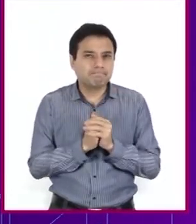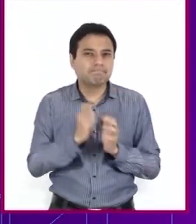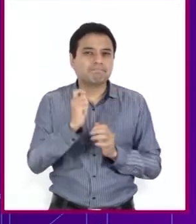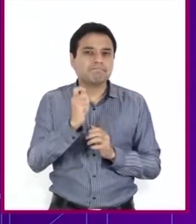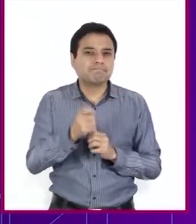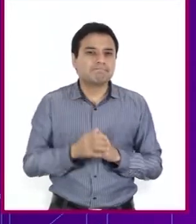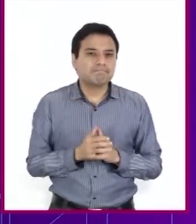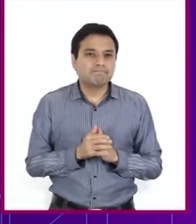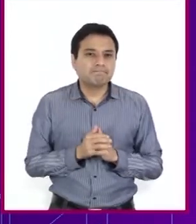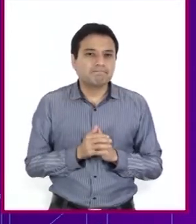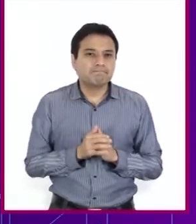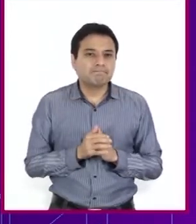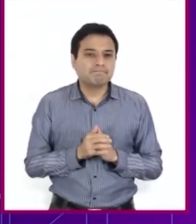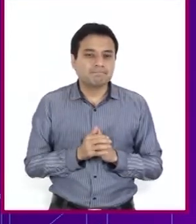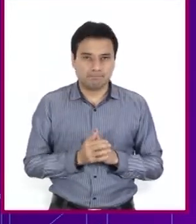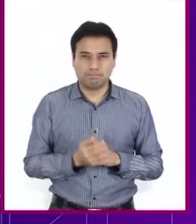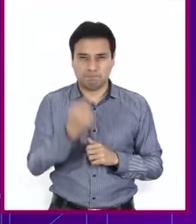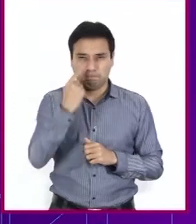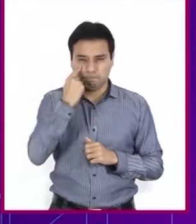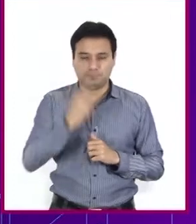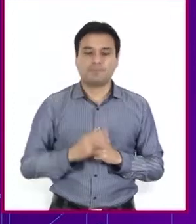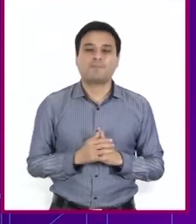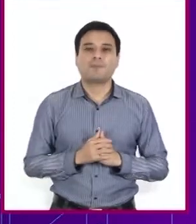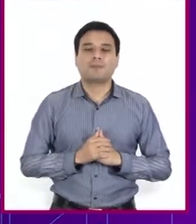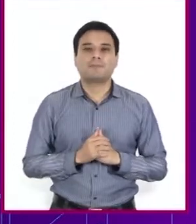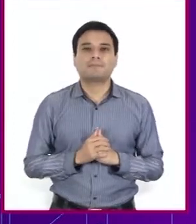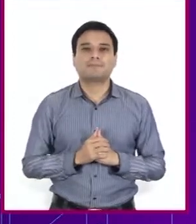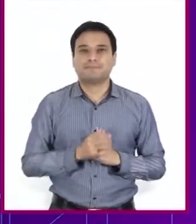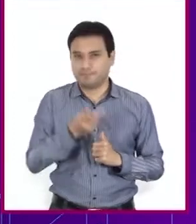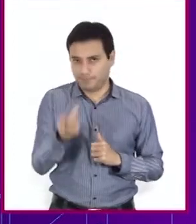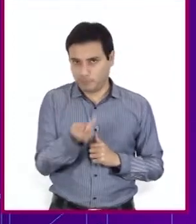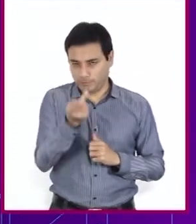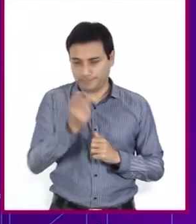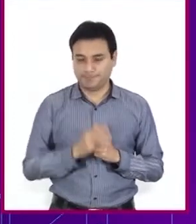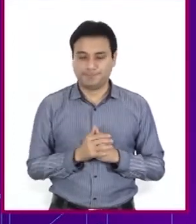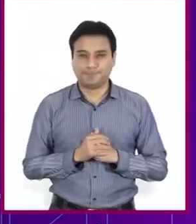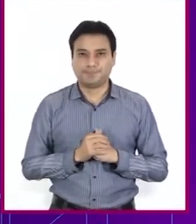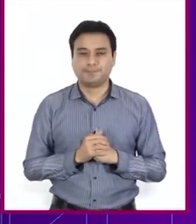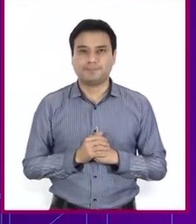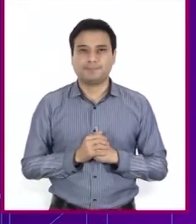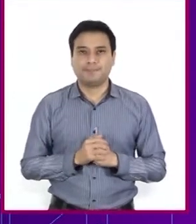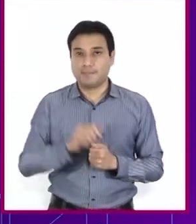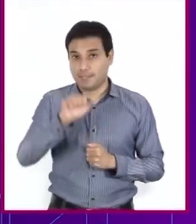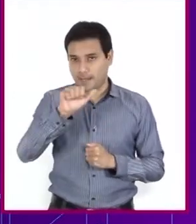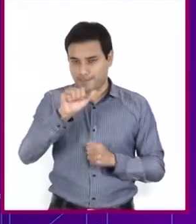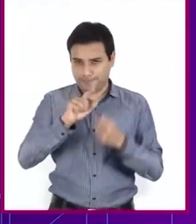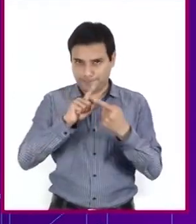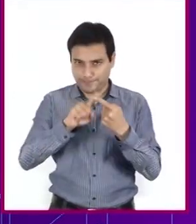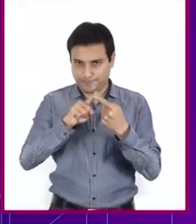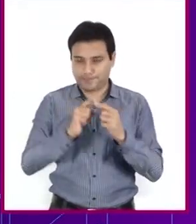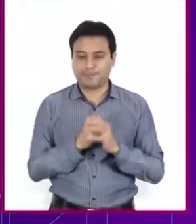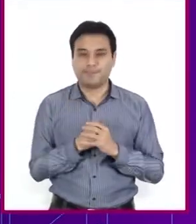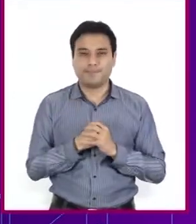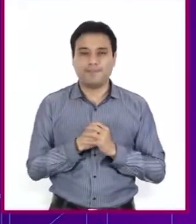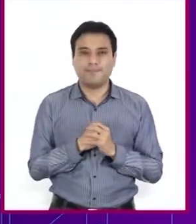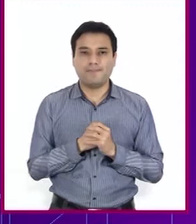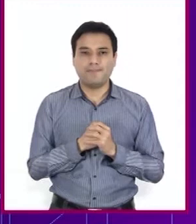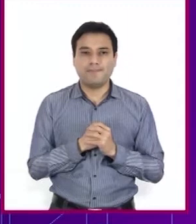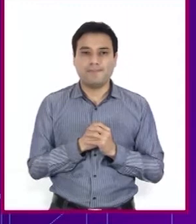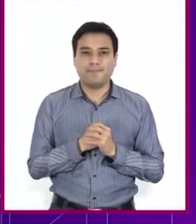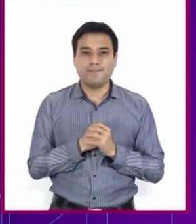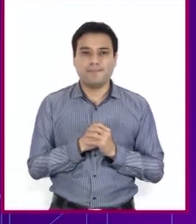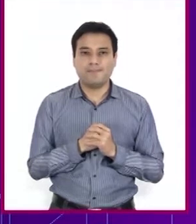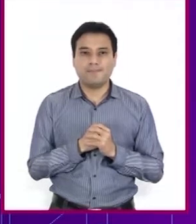cuadrado. Contestemos las siguientes preguntas. Inciso A. ¿Cuántos